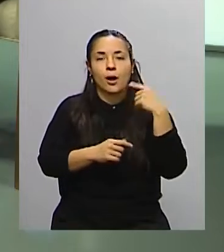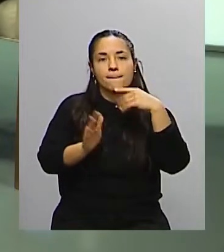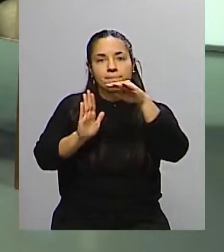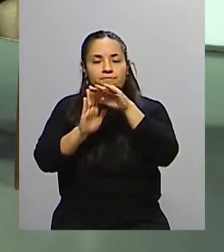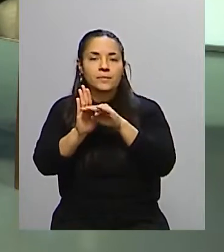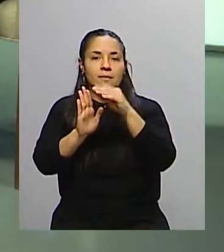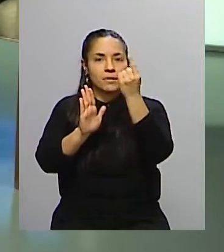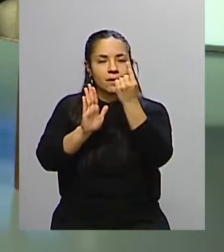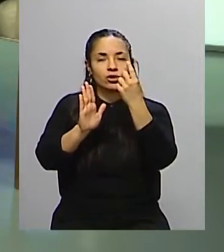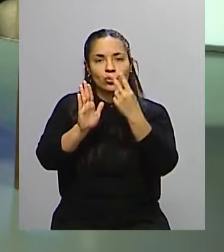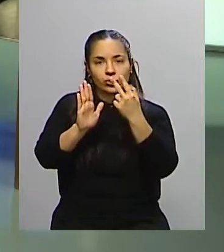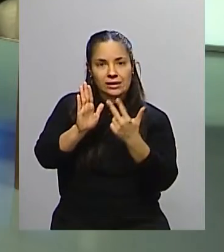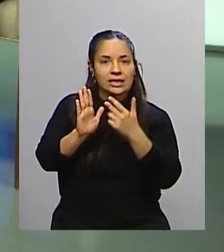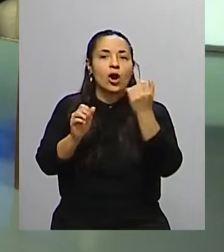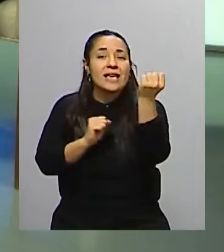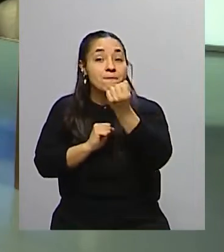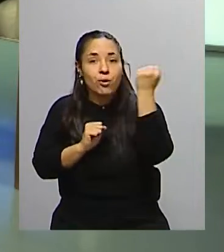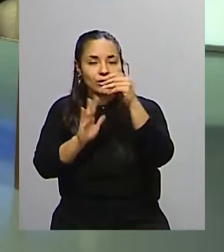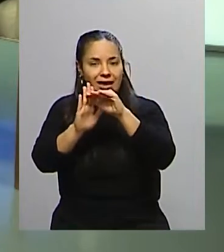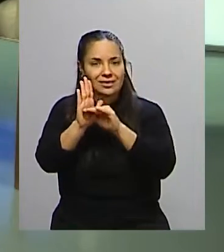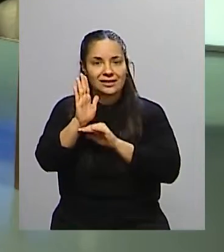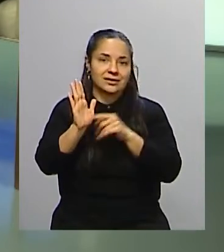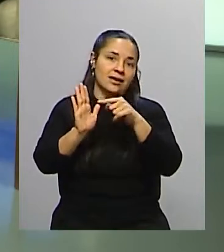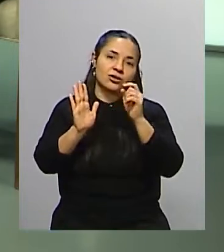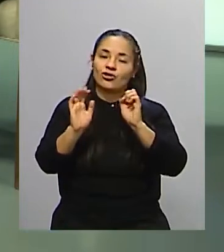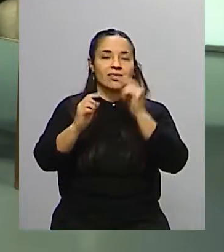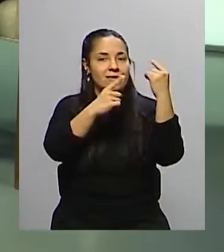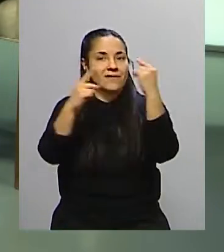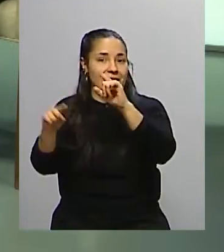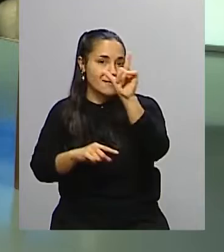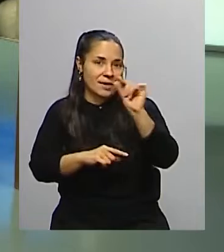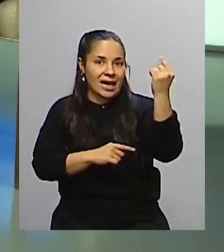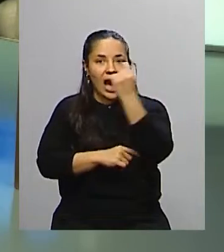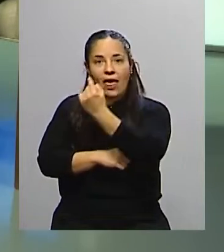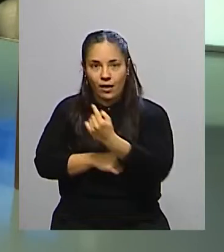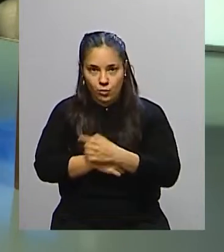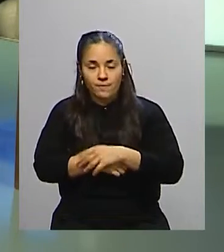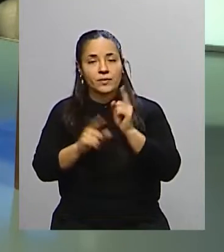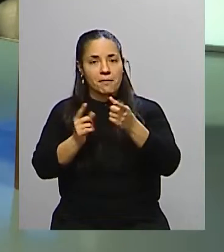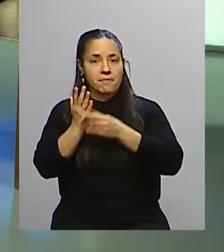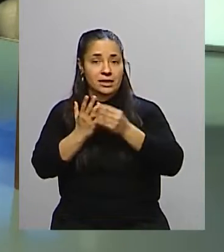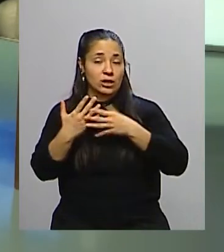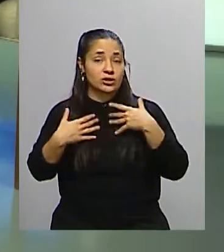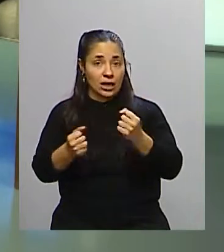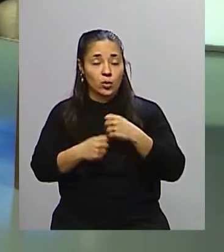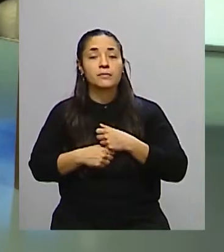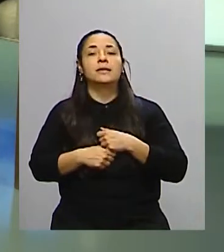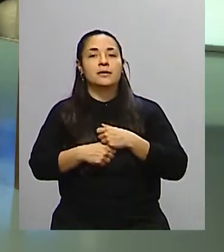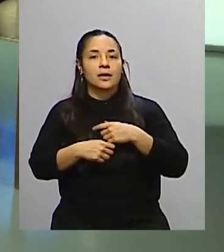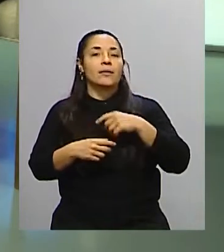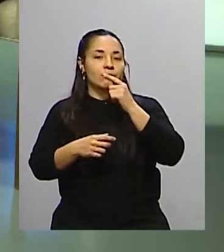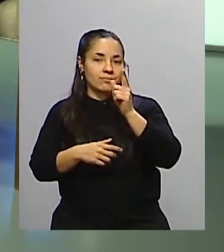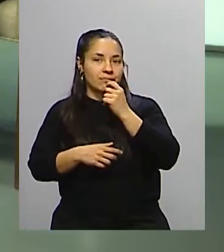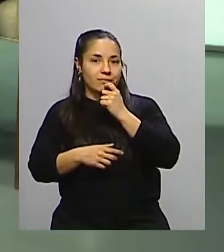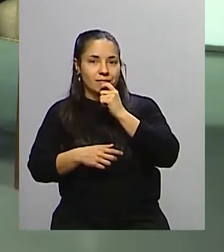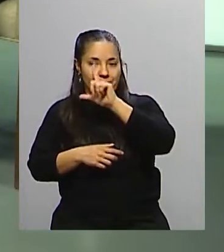una coordinación de trabajo entre, por ejemplo, el Ministerio de Salud, que responde en la salud pública, en el caso de Argentina,